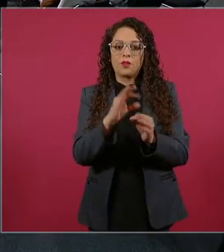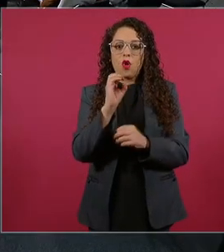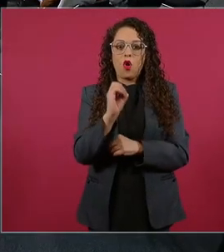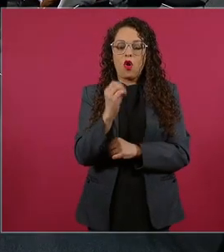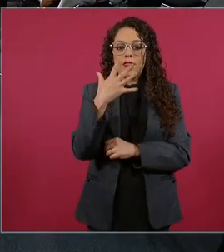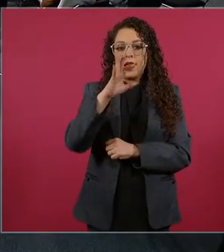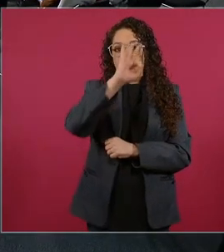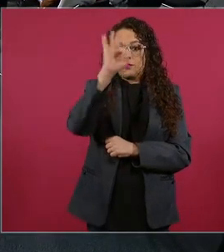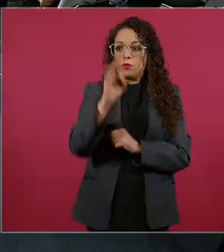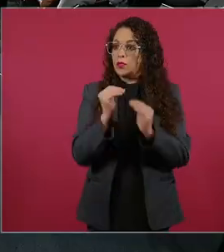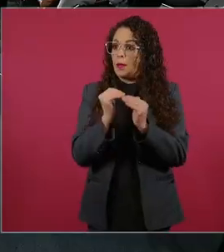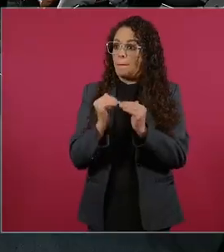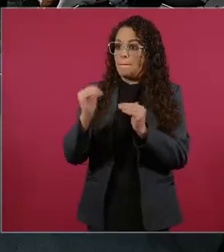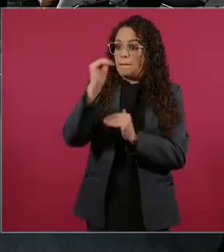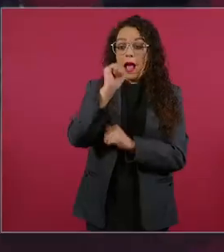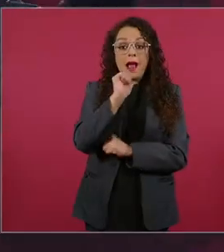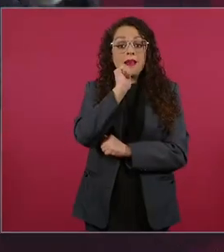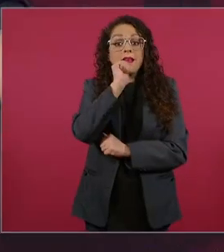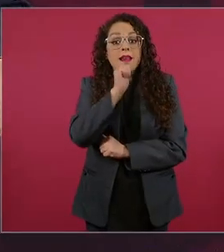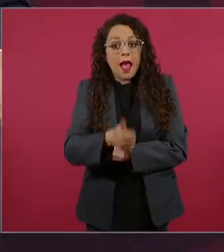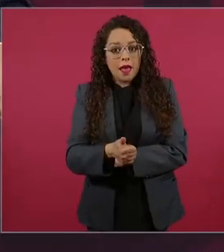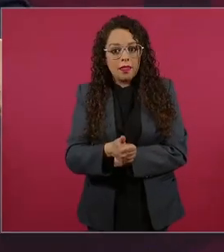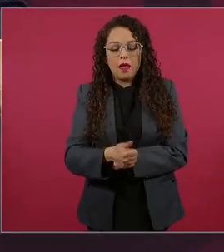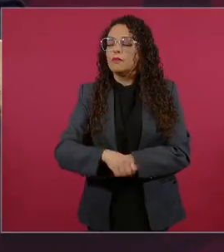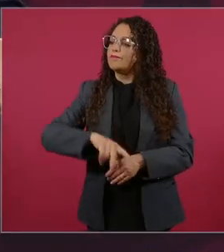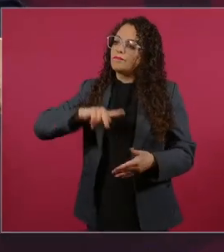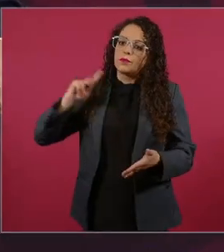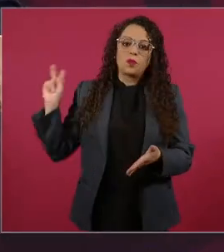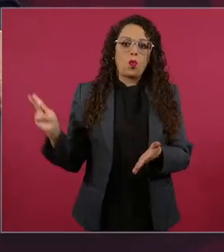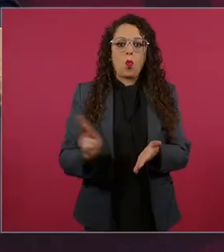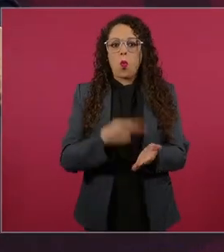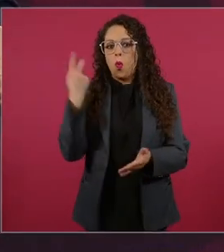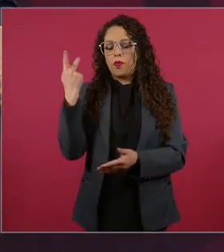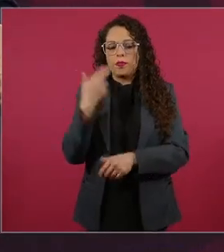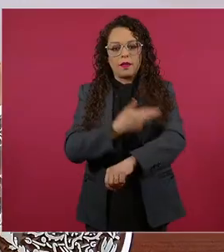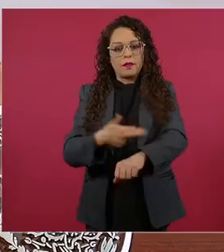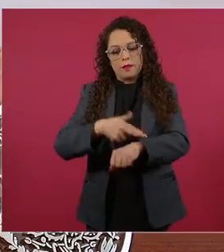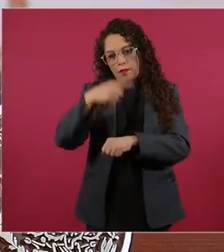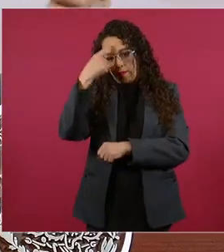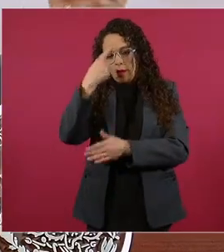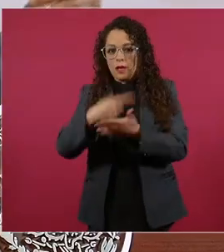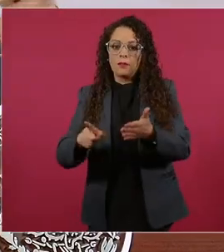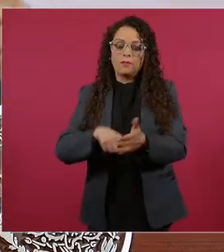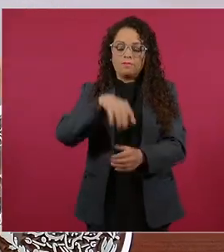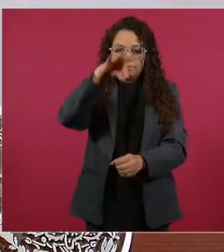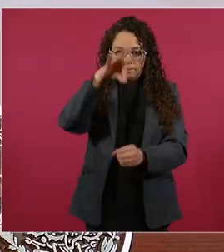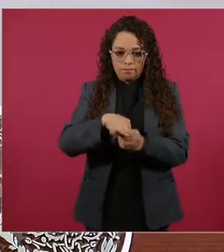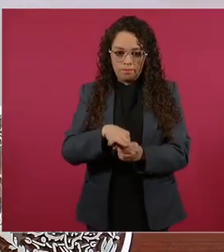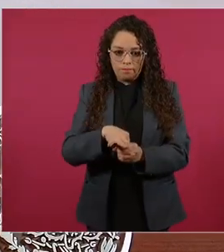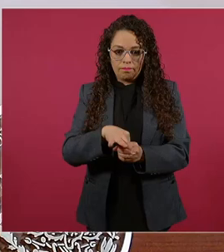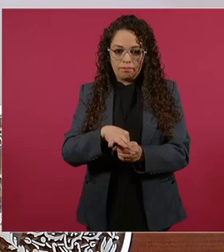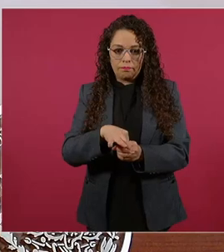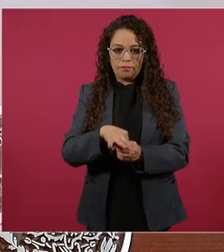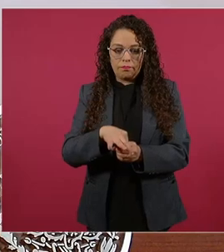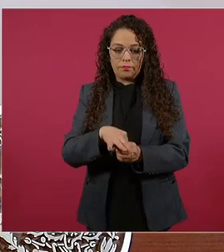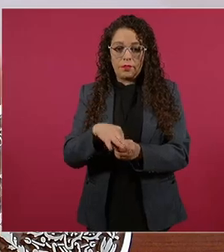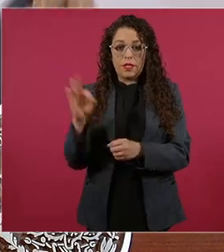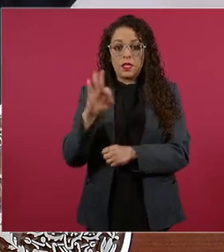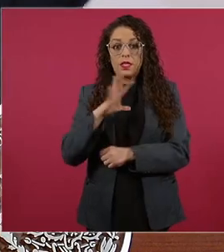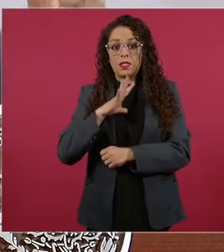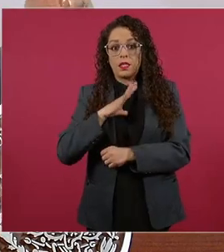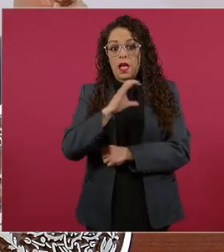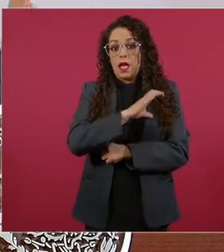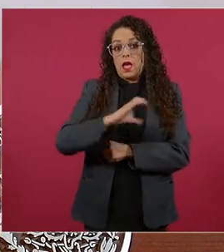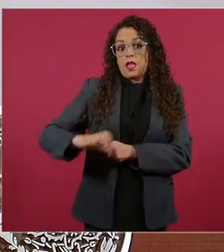del 10%? Va una segunda vuelta. Y si fueron 5 o 6 candidatos,